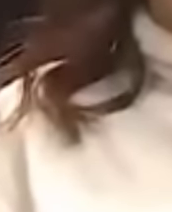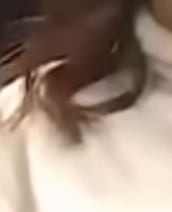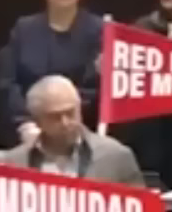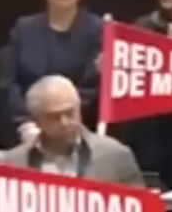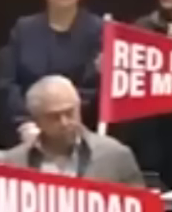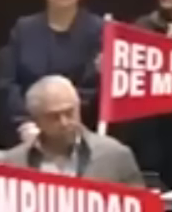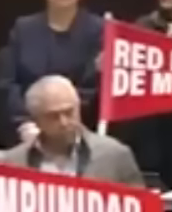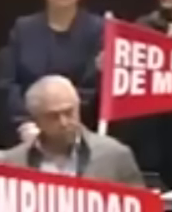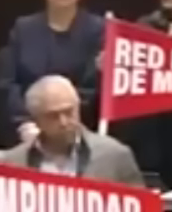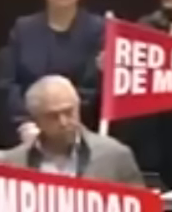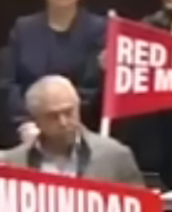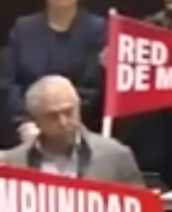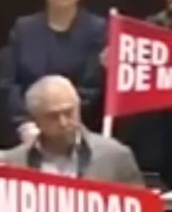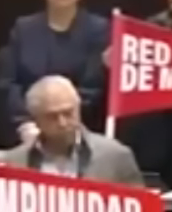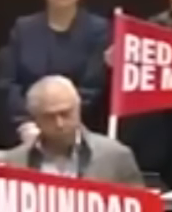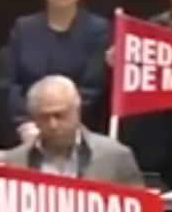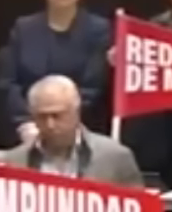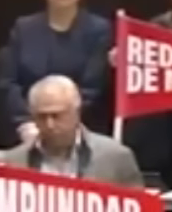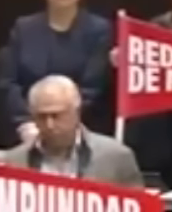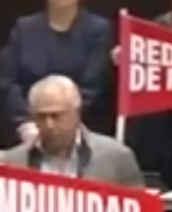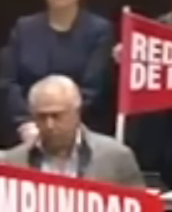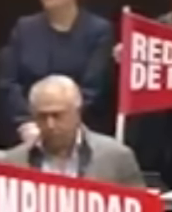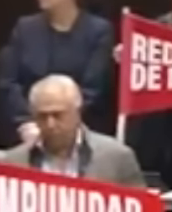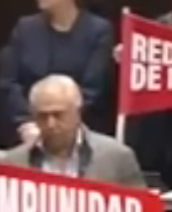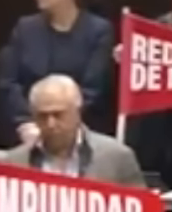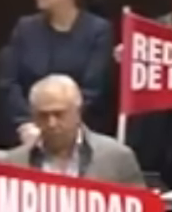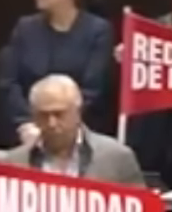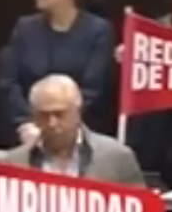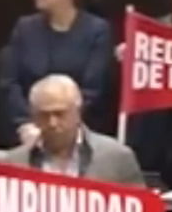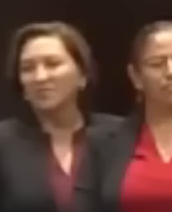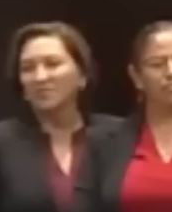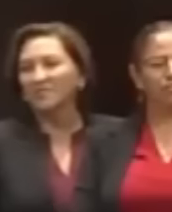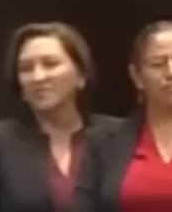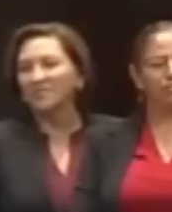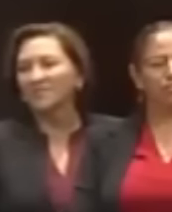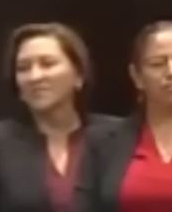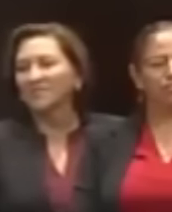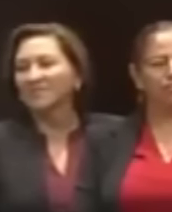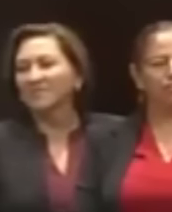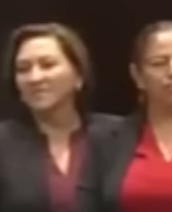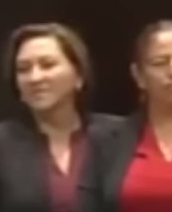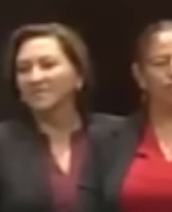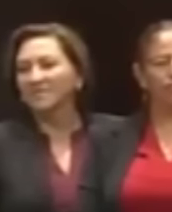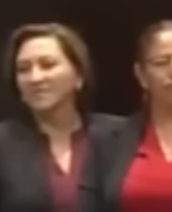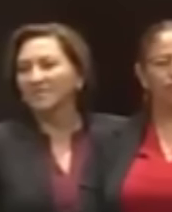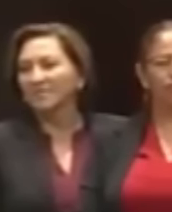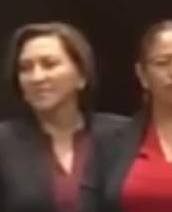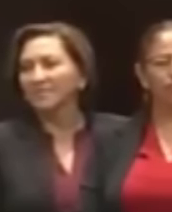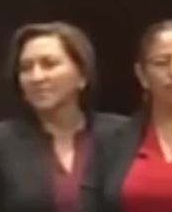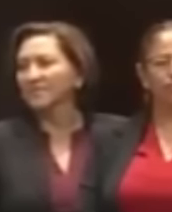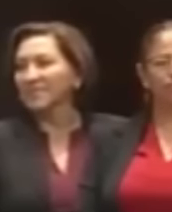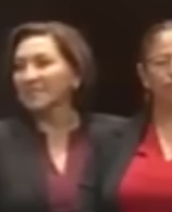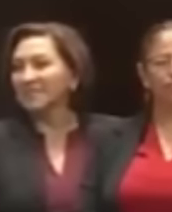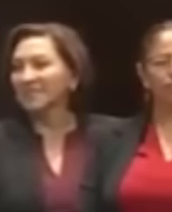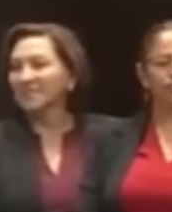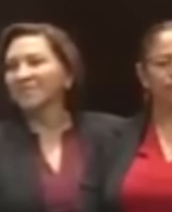de México. No va a callar la voz de las mujeres, presidente. No se lo voy a permitir. ¿Y por qué no gritaron, malditos